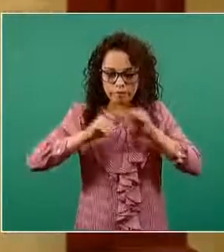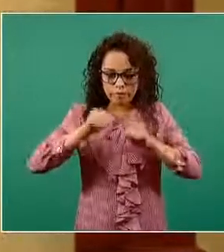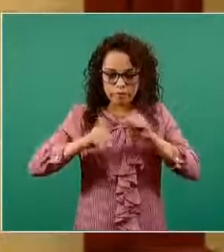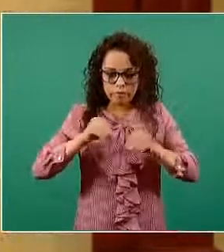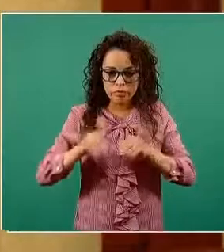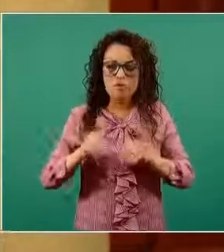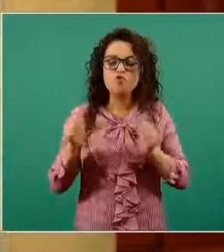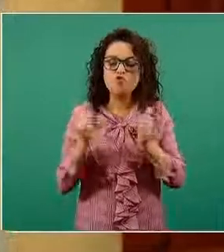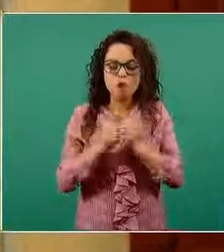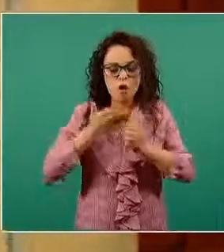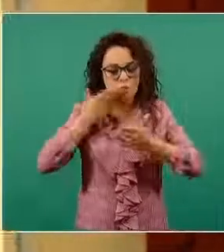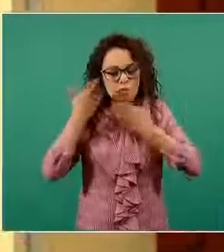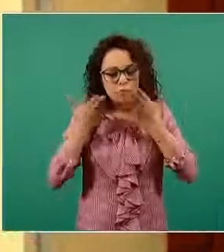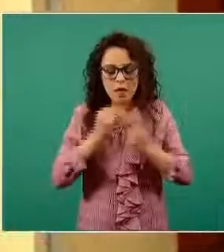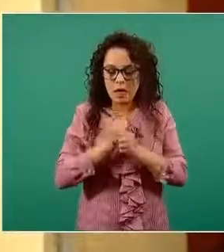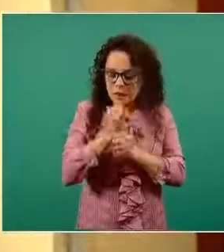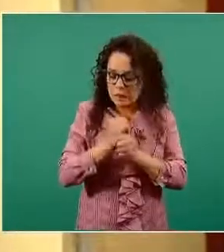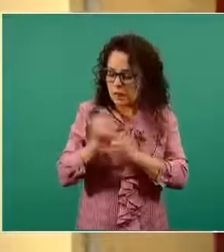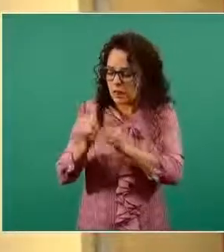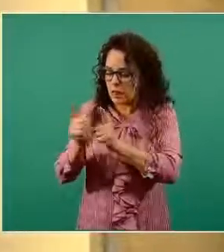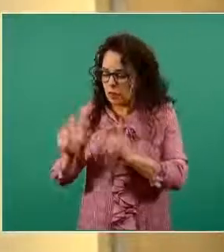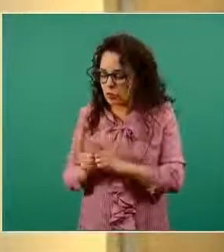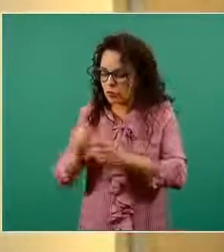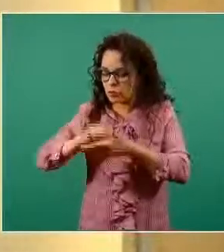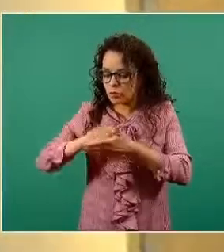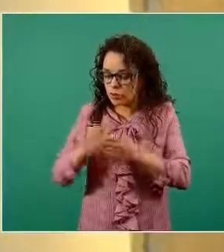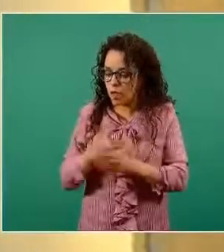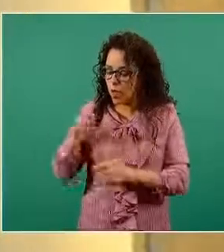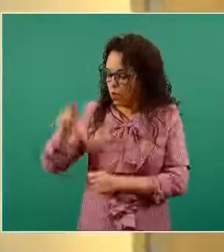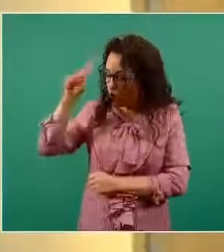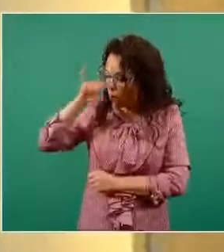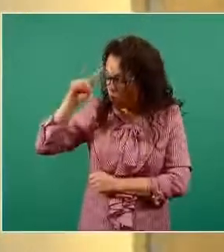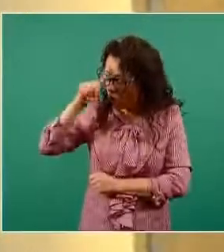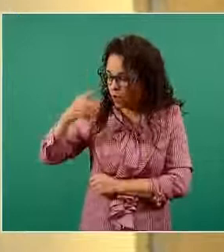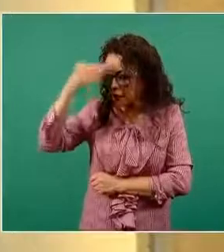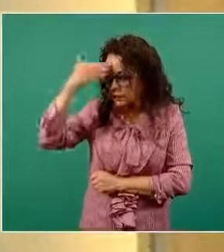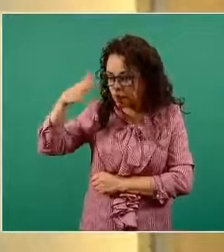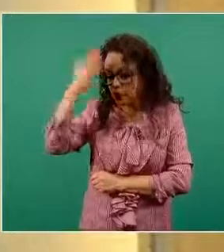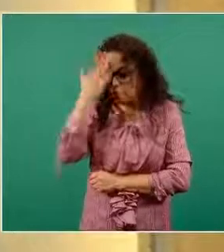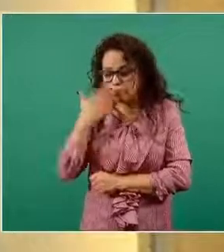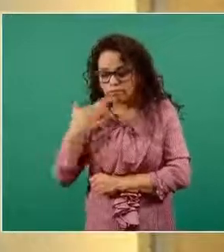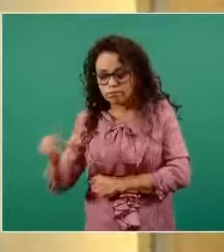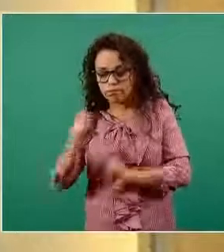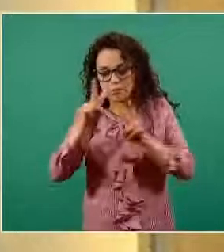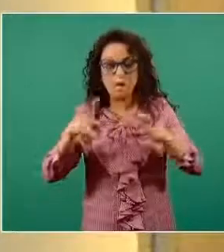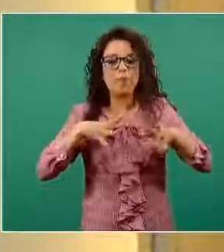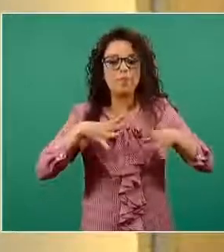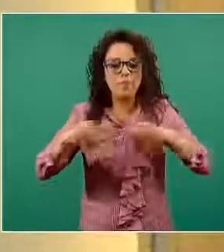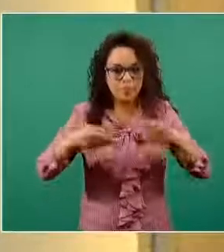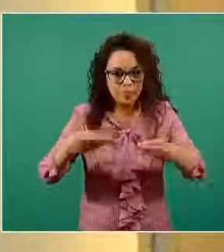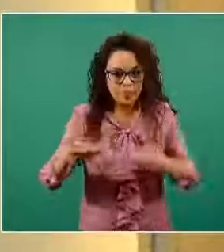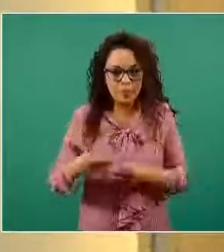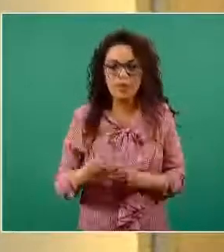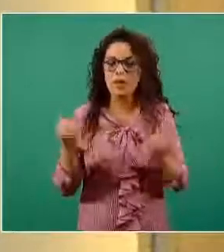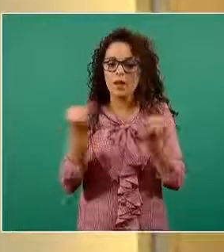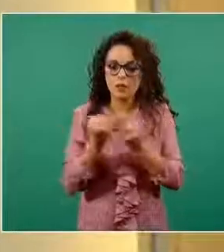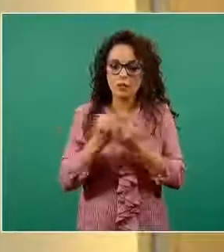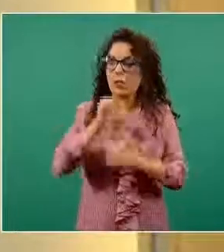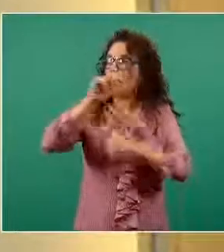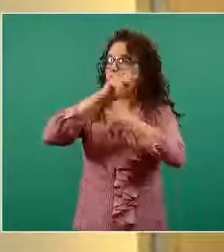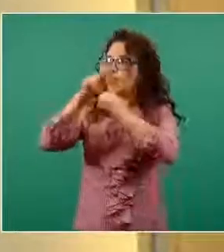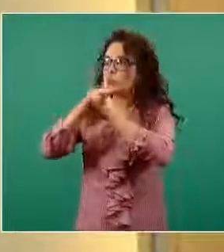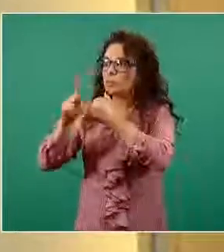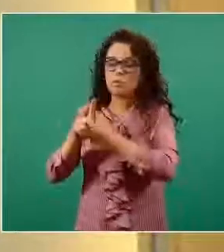partir de los análisis que hizo nuestro grupo técnico asesor en vacunación, que es semejante a lo que otros países también han tomado en cuenta. Si